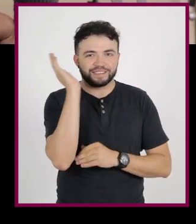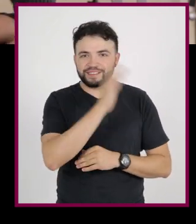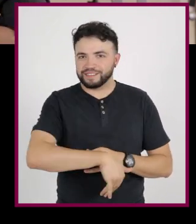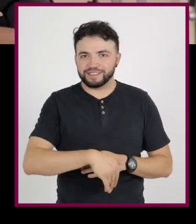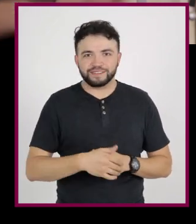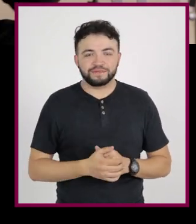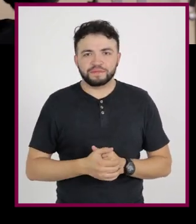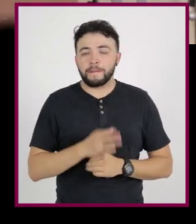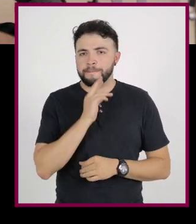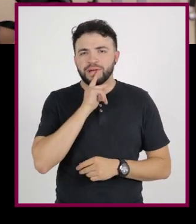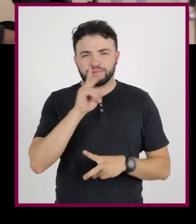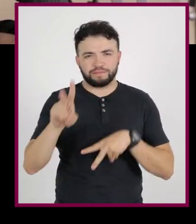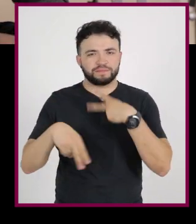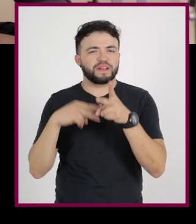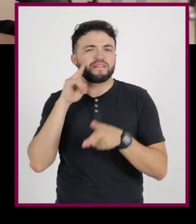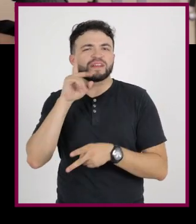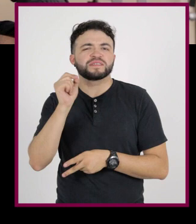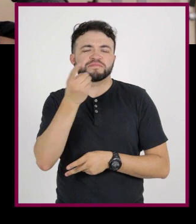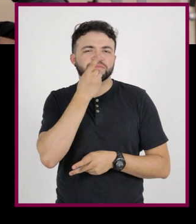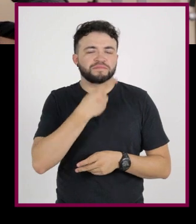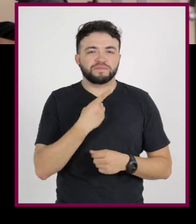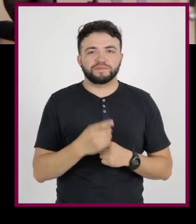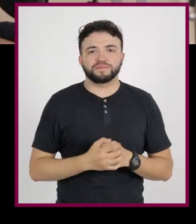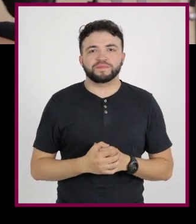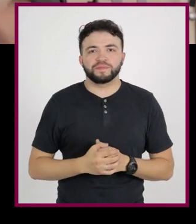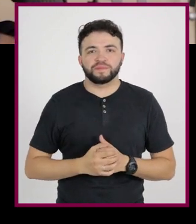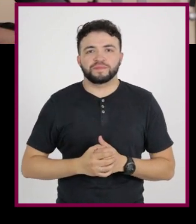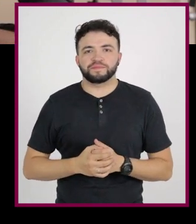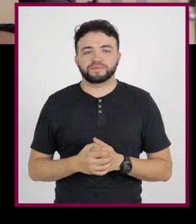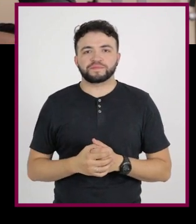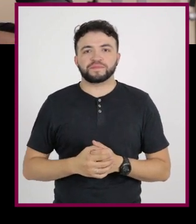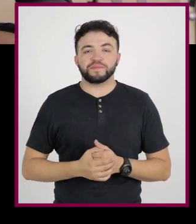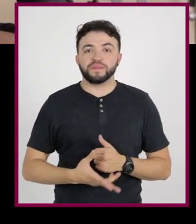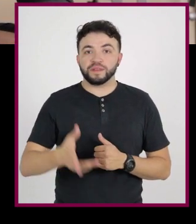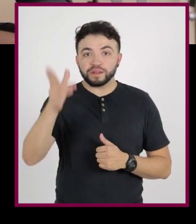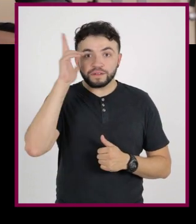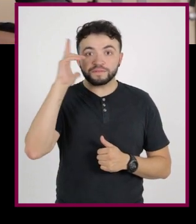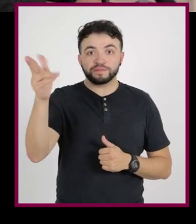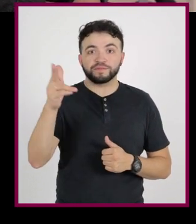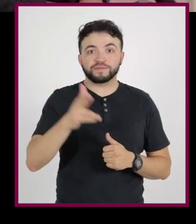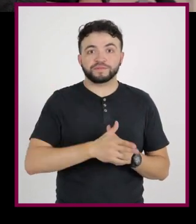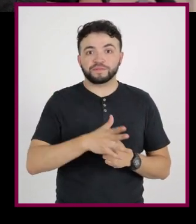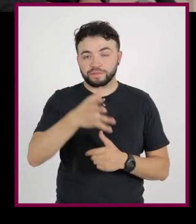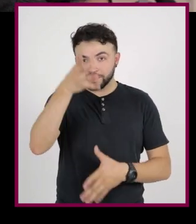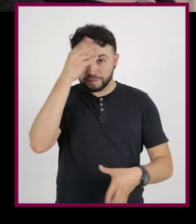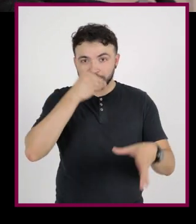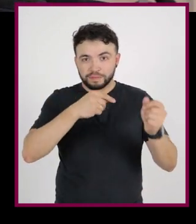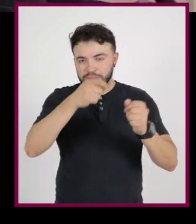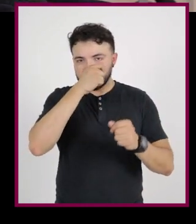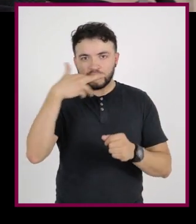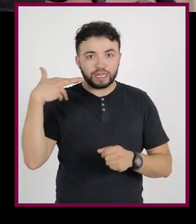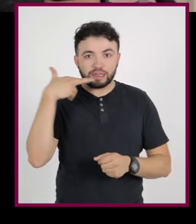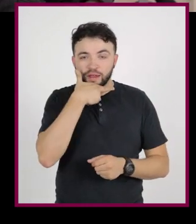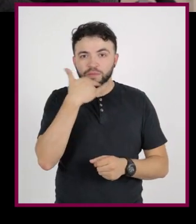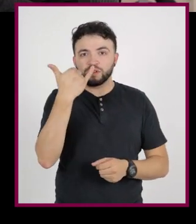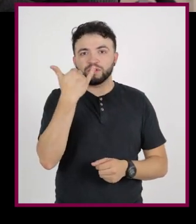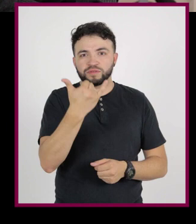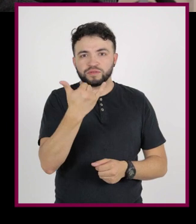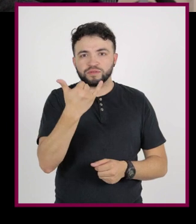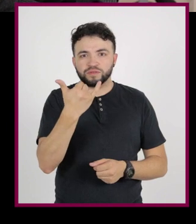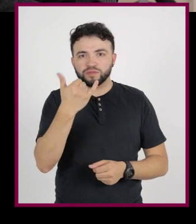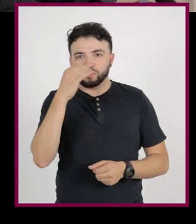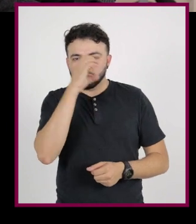Eres más exagerado que nada. Mejor vamos a ver qué nos cuenta. Soy Osvaldo. Les cuento que ando